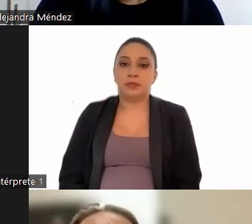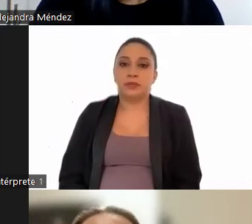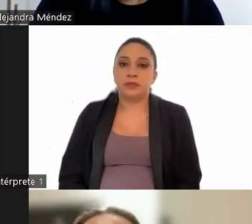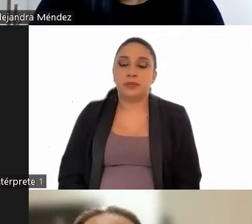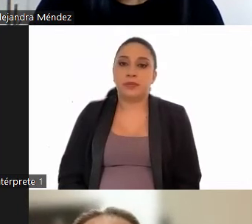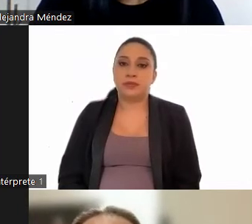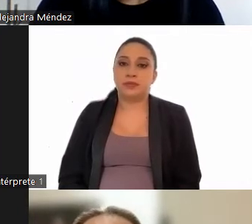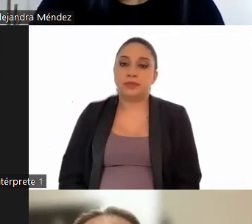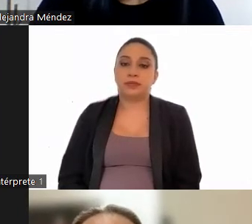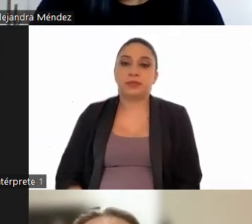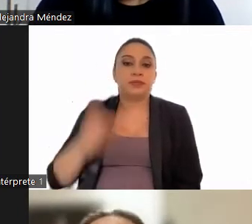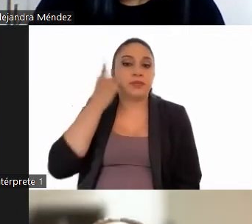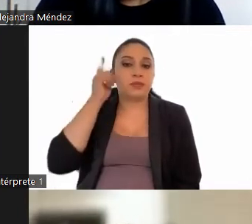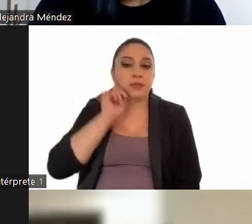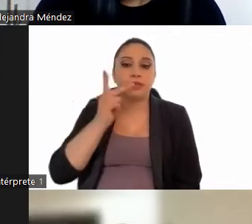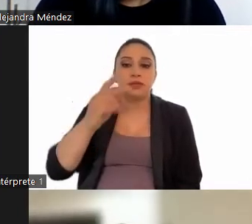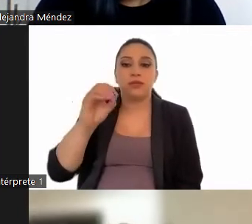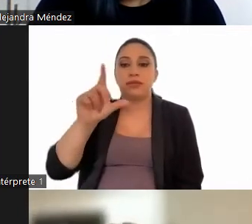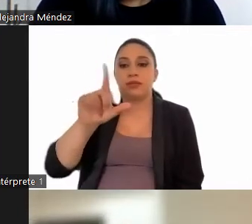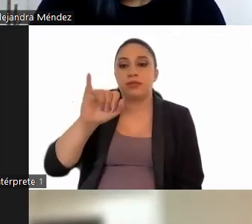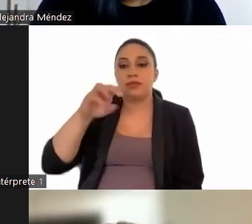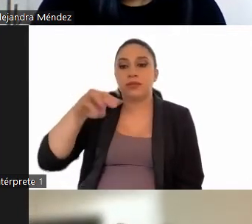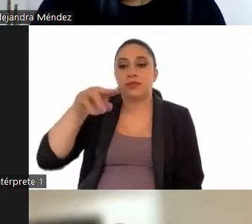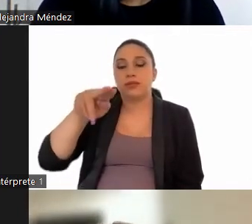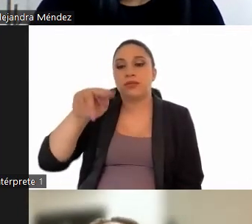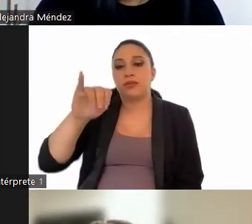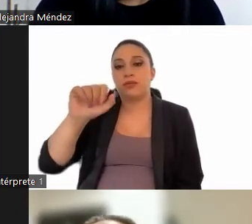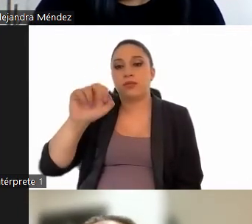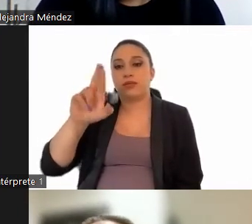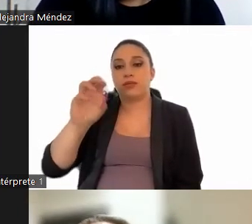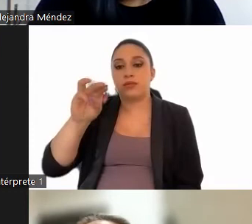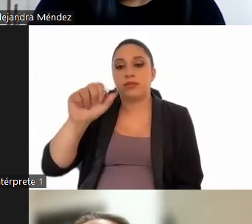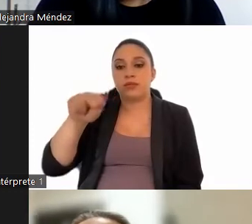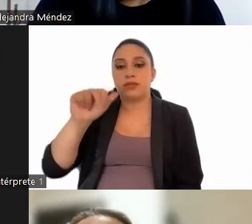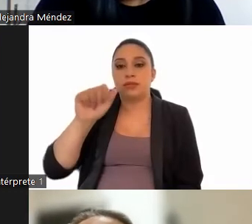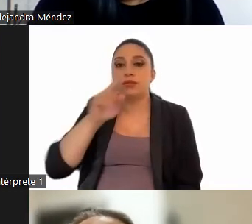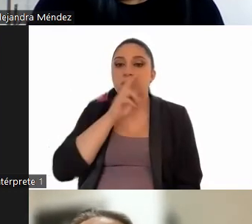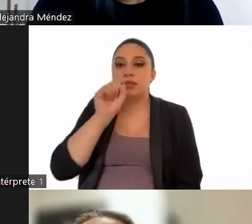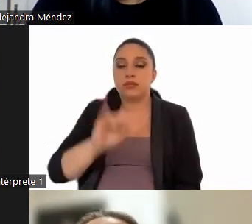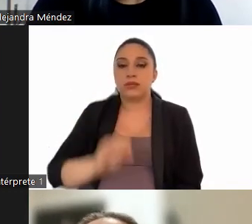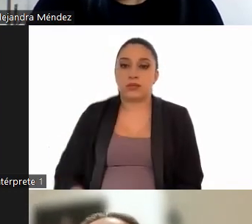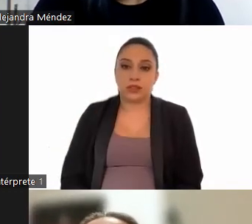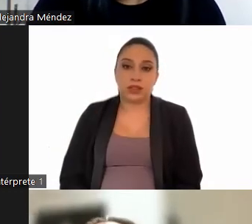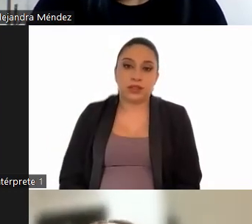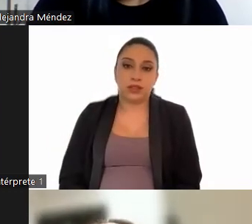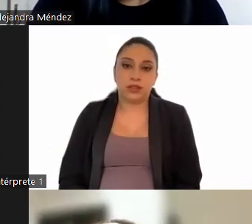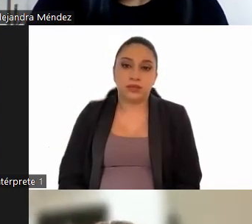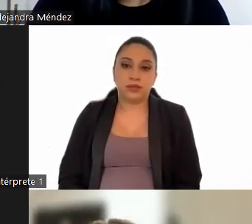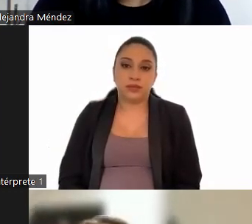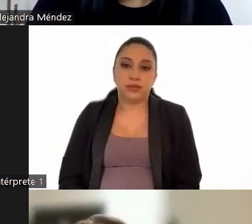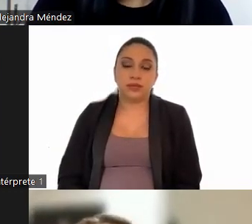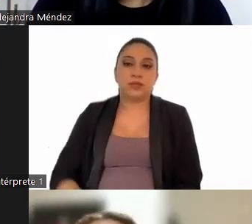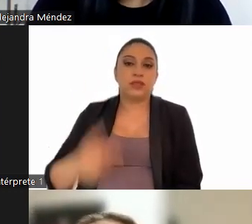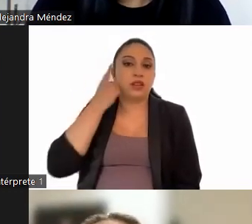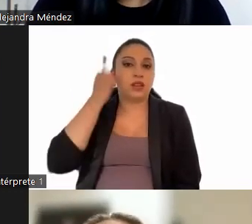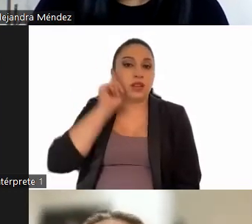Diputada Bolivia Romana Sierra Bárcena. Con el dictamen. Diputada América Alejandra